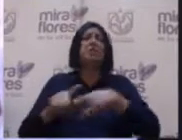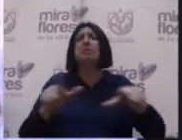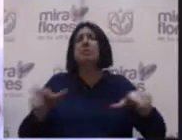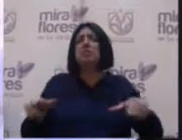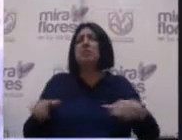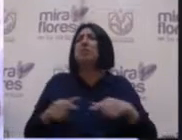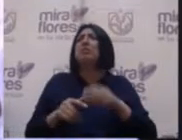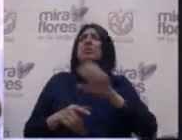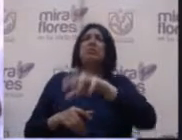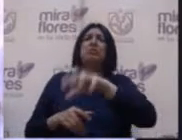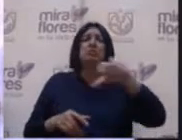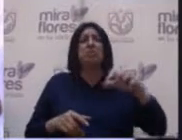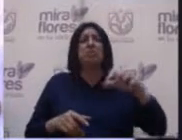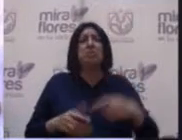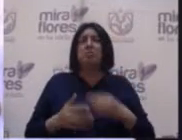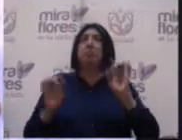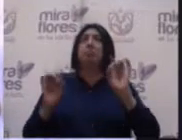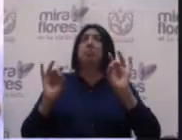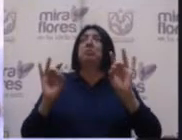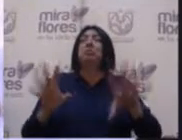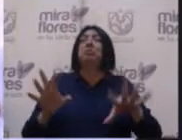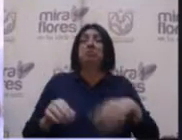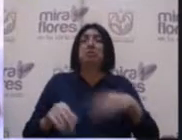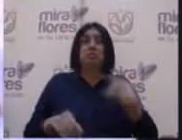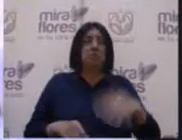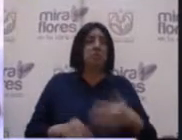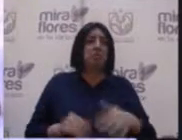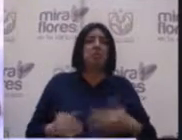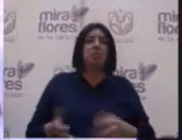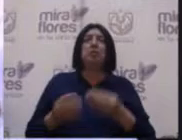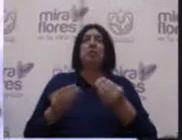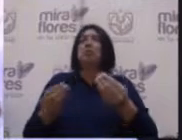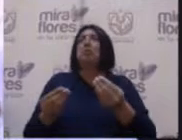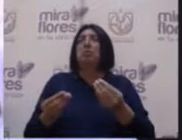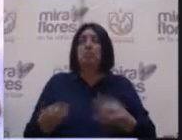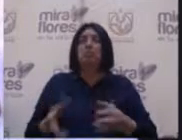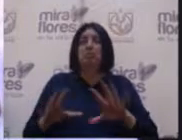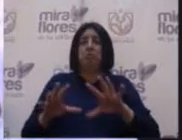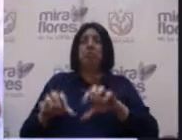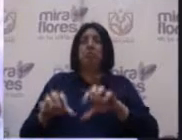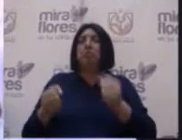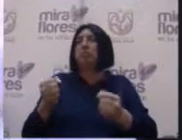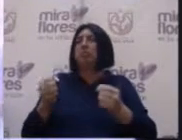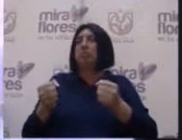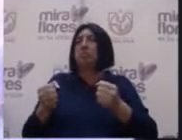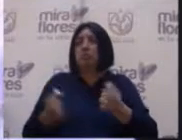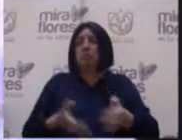y es calamitoso cómo se han apropiado de las vías vehiculares